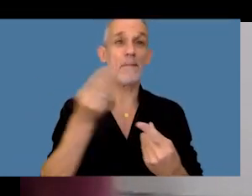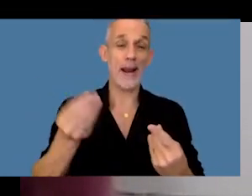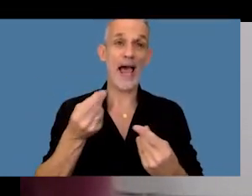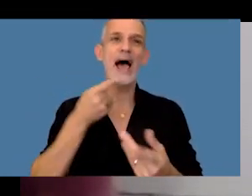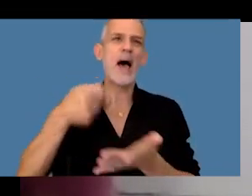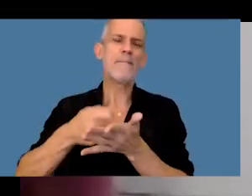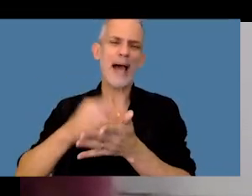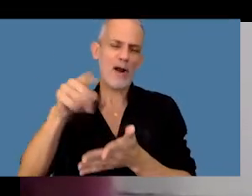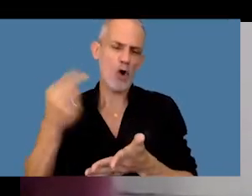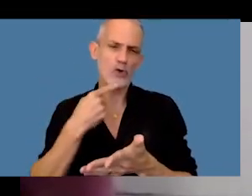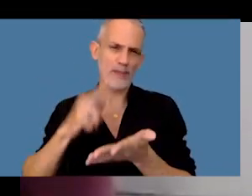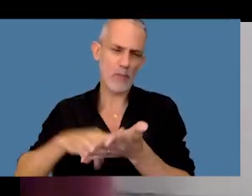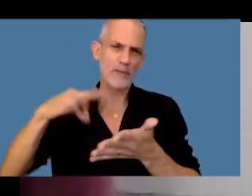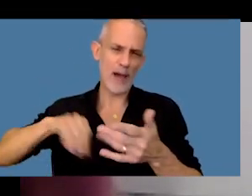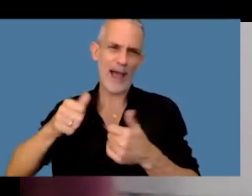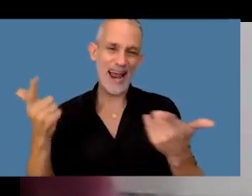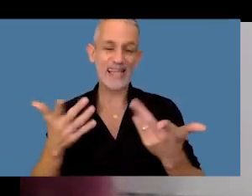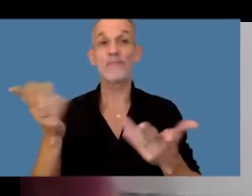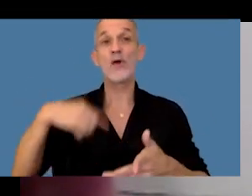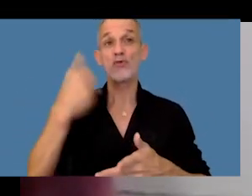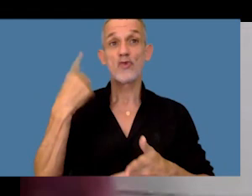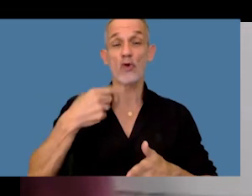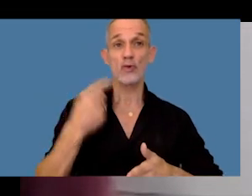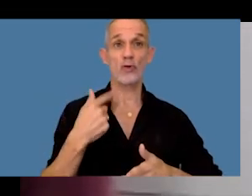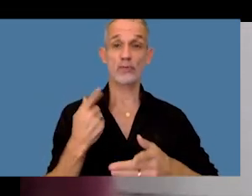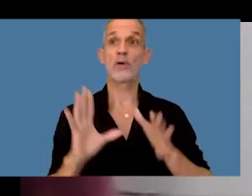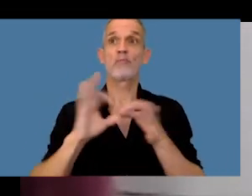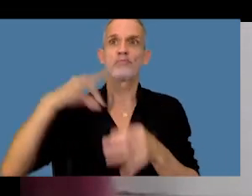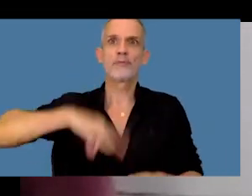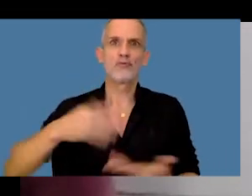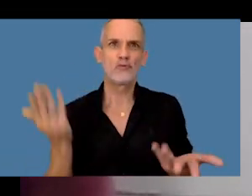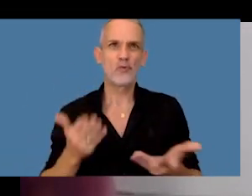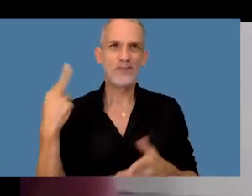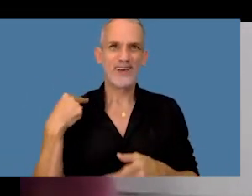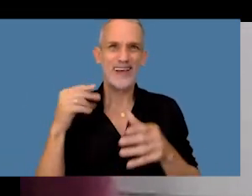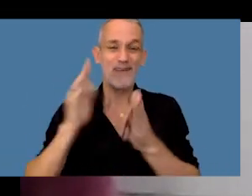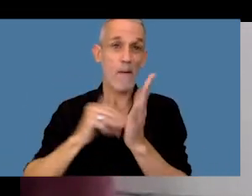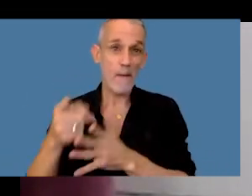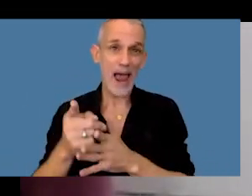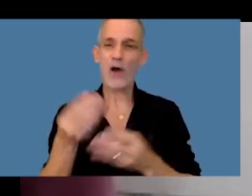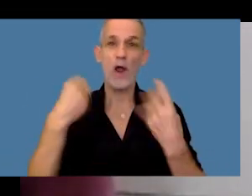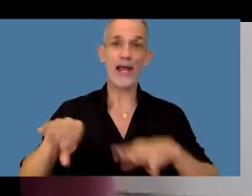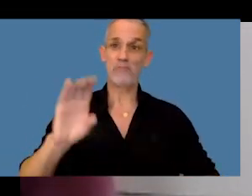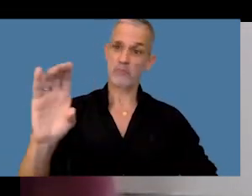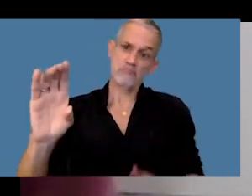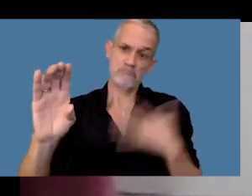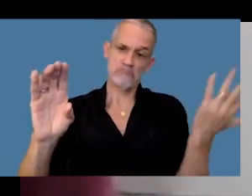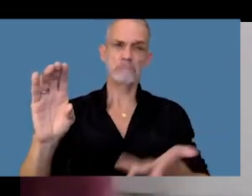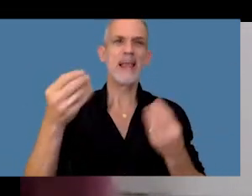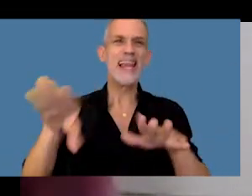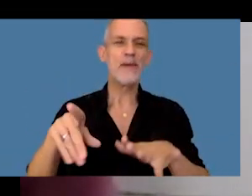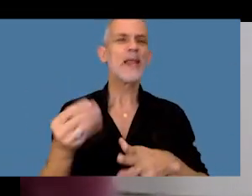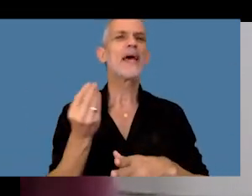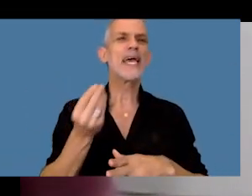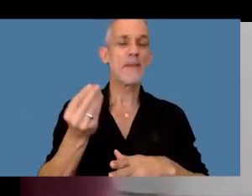otras obligaciones. En nuestro caso, como somos relación de dependencia, te va a quedar un saldo de libre disponibilidad, que lo único que vas a